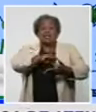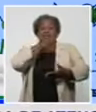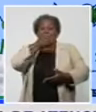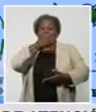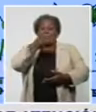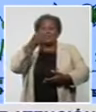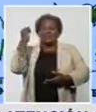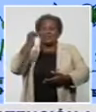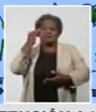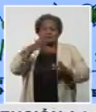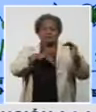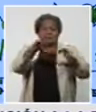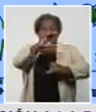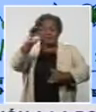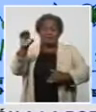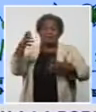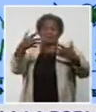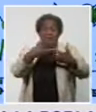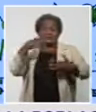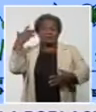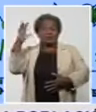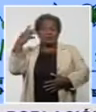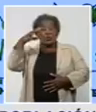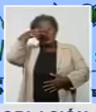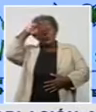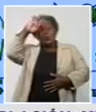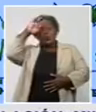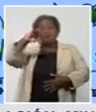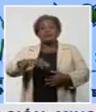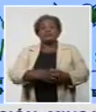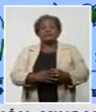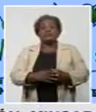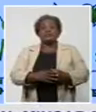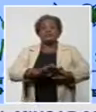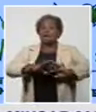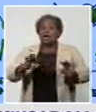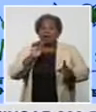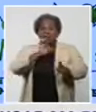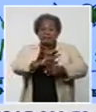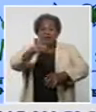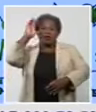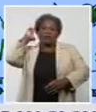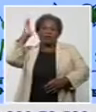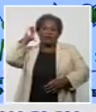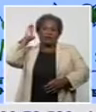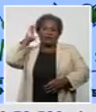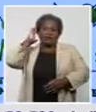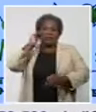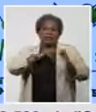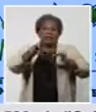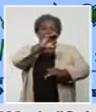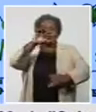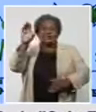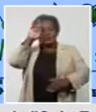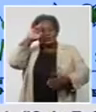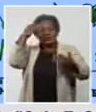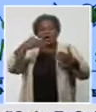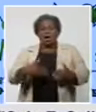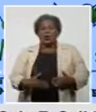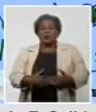del Ministerio de Relaciones Exteriores de la República de Cuba. De inmediato iniciamos la conferencia de prensa del Ministerio de Salud Pública sobre